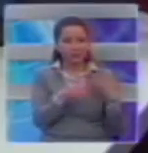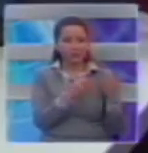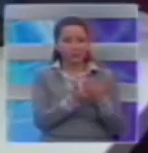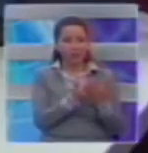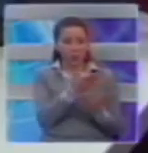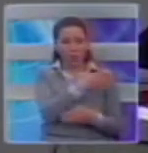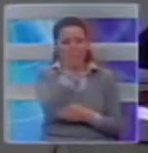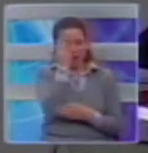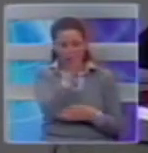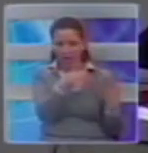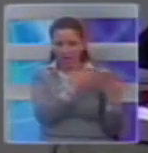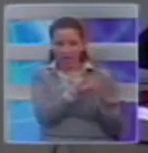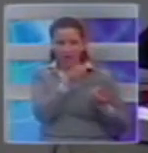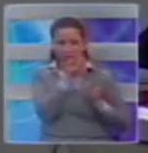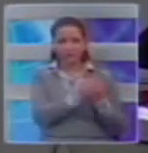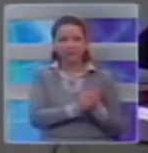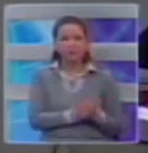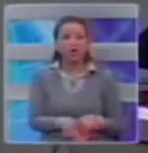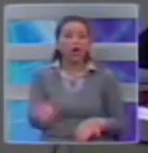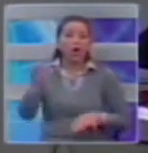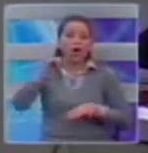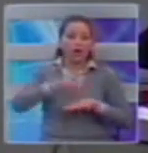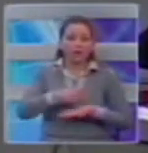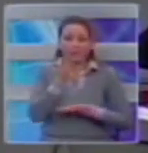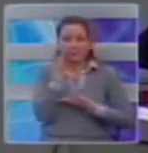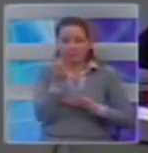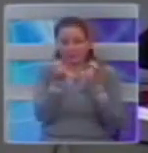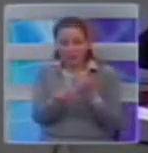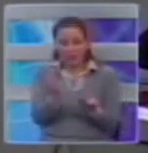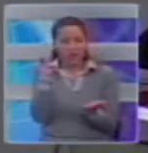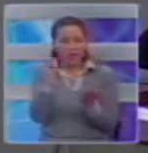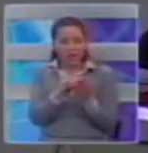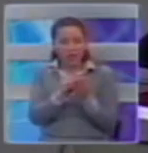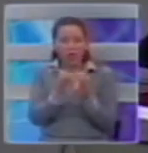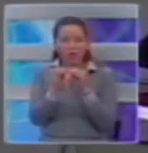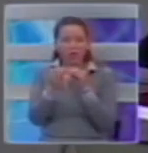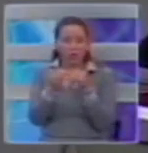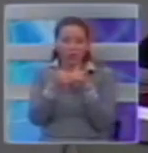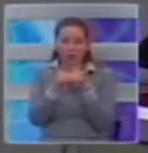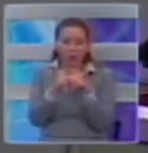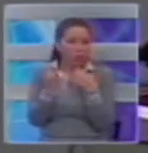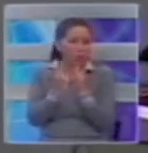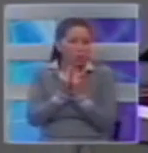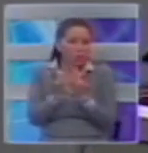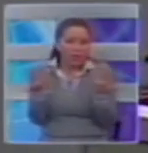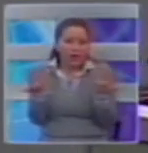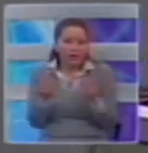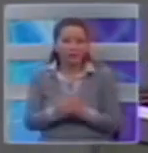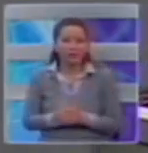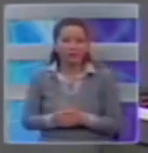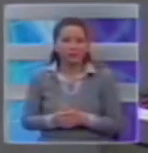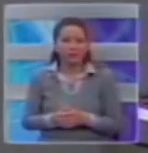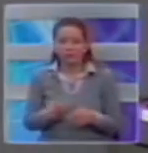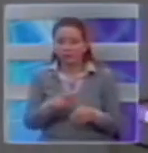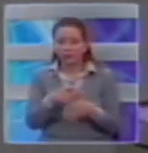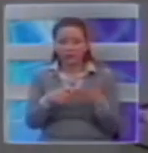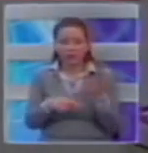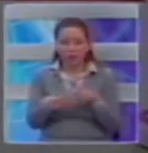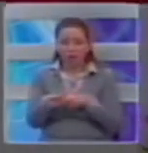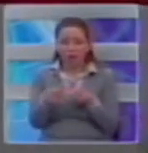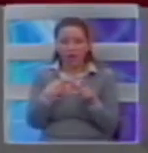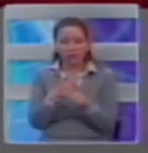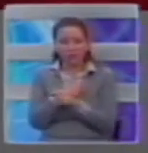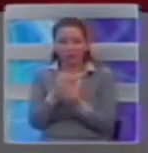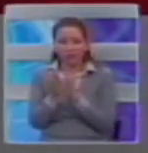pues ustedes ya tienen toda la información. Y si quieren verla nuevamente, anotar el teléfono de WhatsApp o cualquiera de los sitios, las